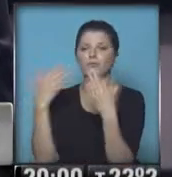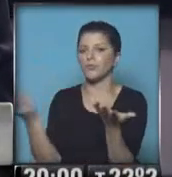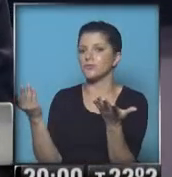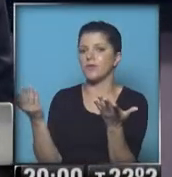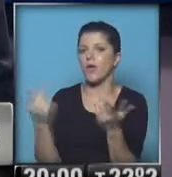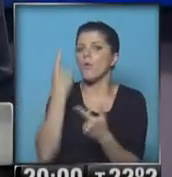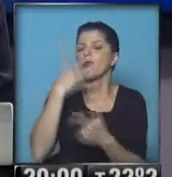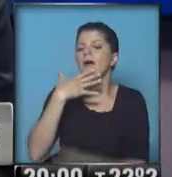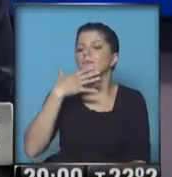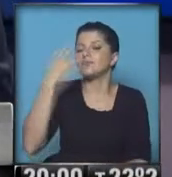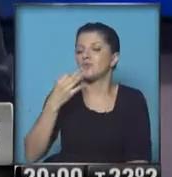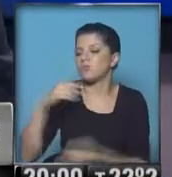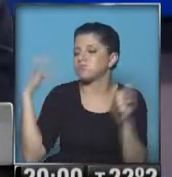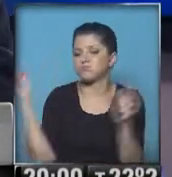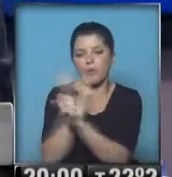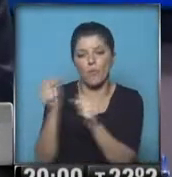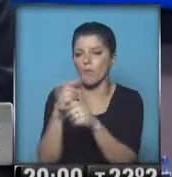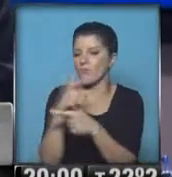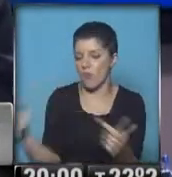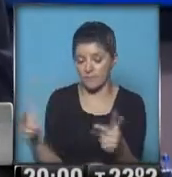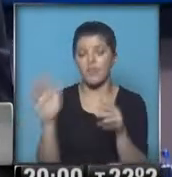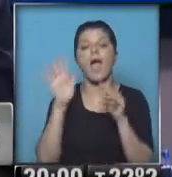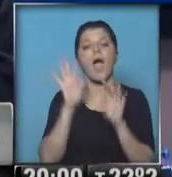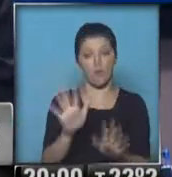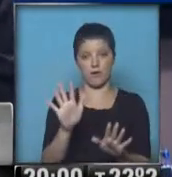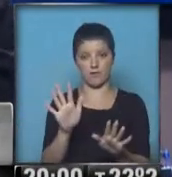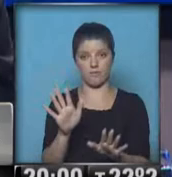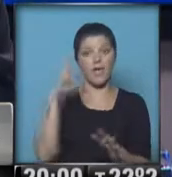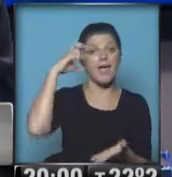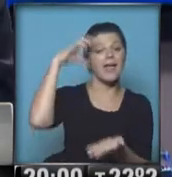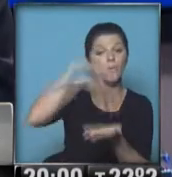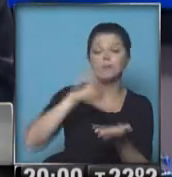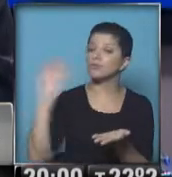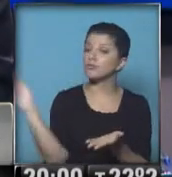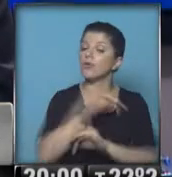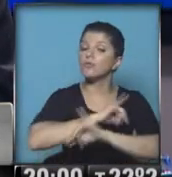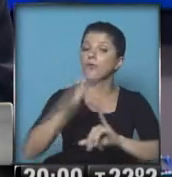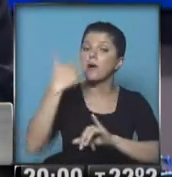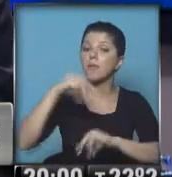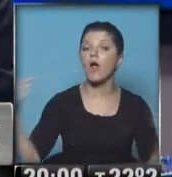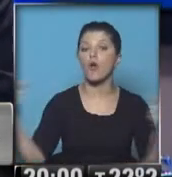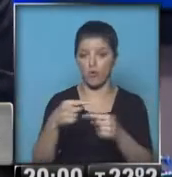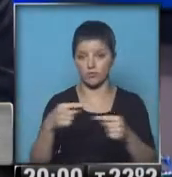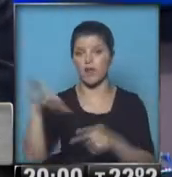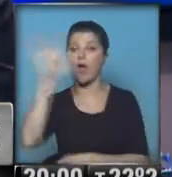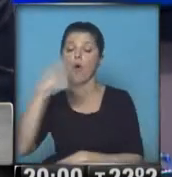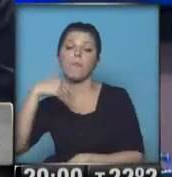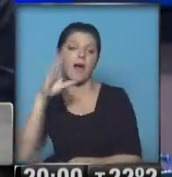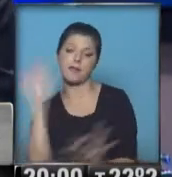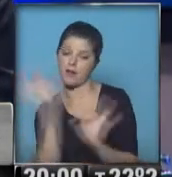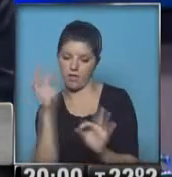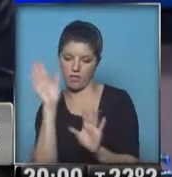una posición común. Ahora, en el recinto, todos anuncian que van a votar en contra o se van a abstener.